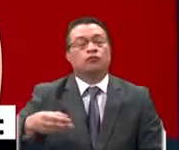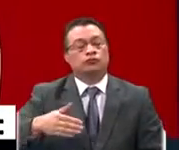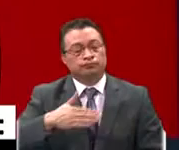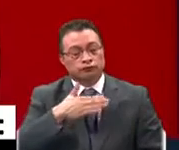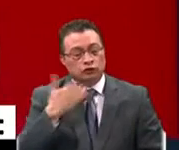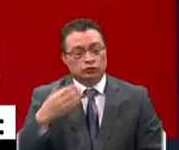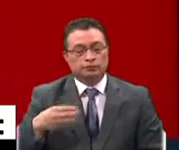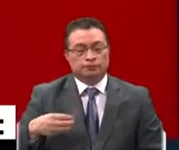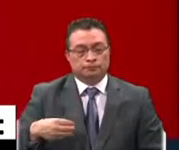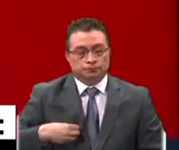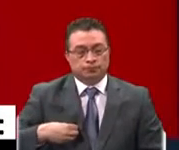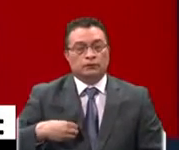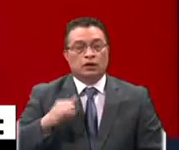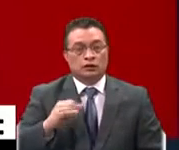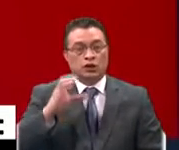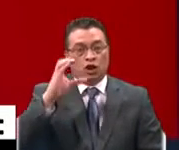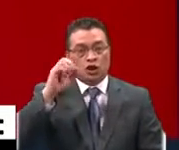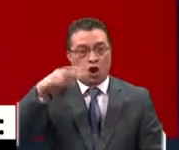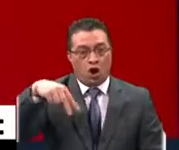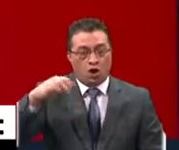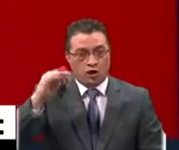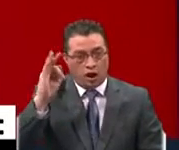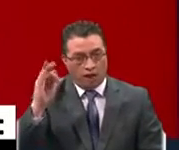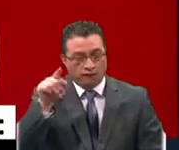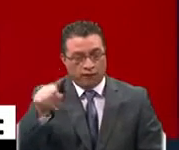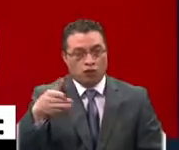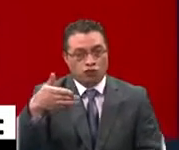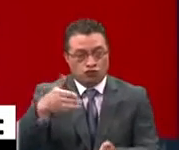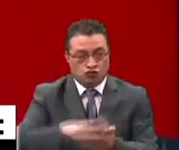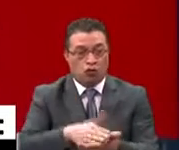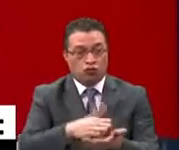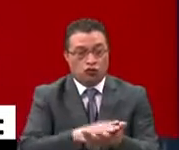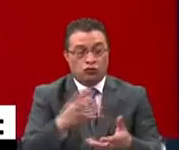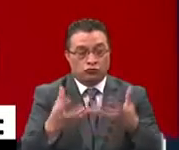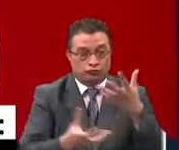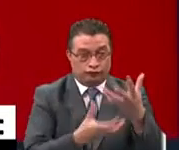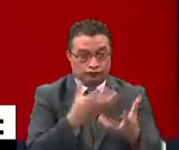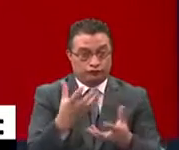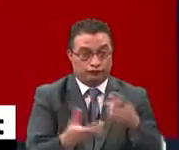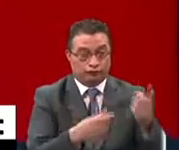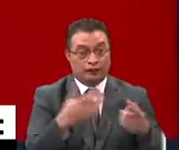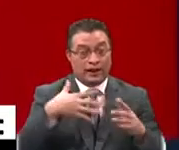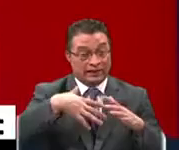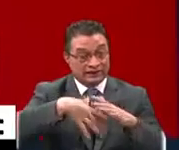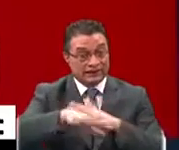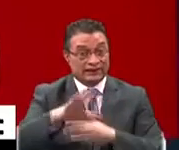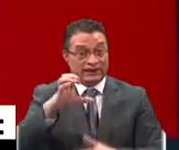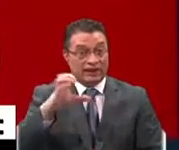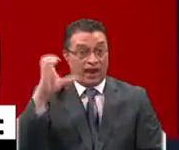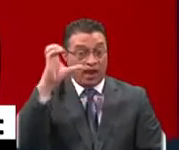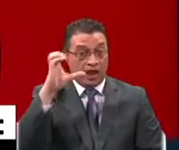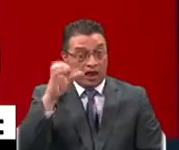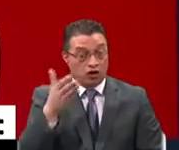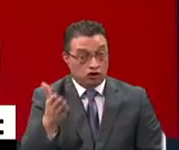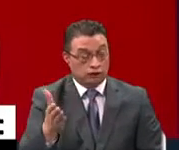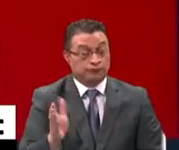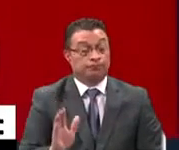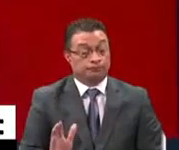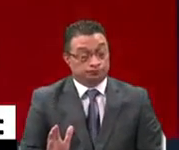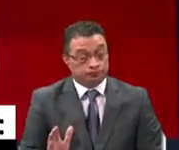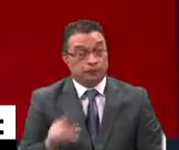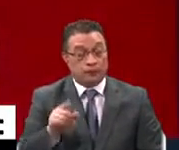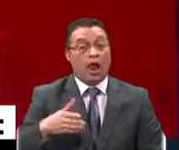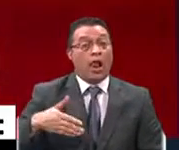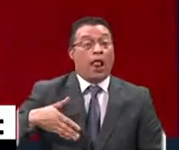mártires de CONAF, ¿no es cierto?, las brigadistas que mueren en el incendio de Las Cardillas el día 15 de enero, ¿no? Y